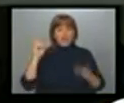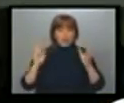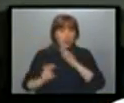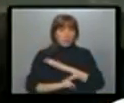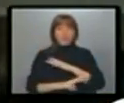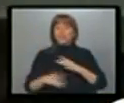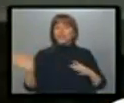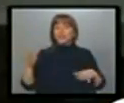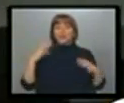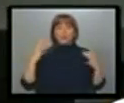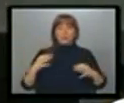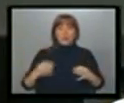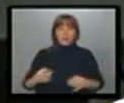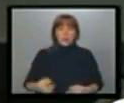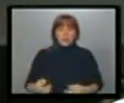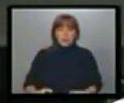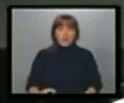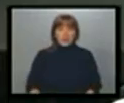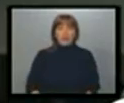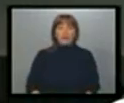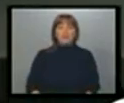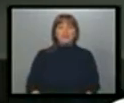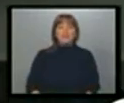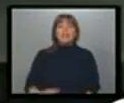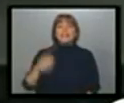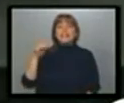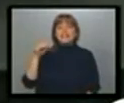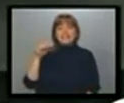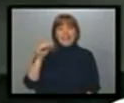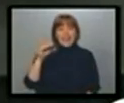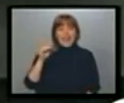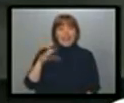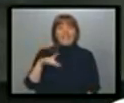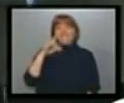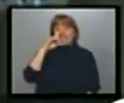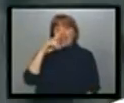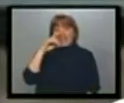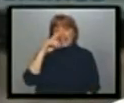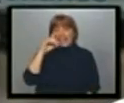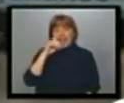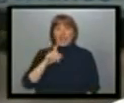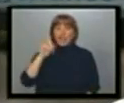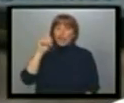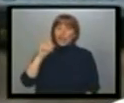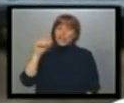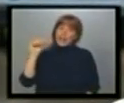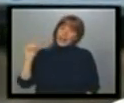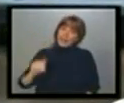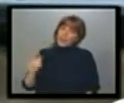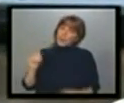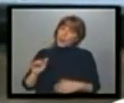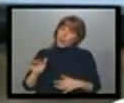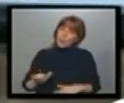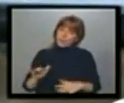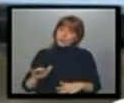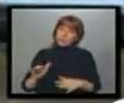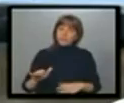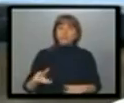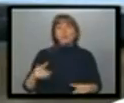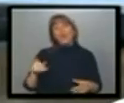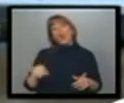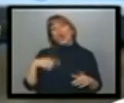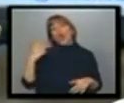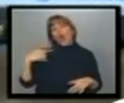líneas funcionan con normalidad. El estado de los trenes, demorado el Belgrano Norte, mientras